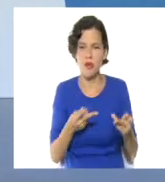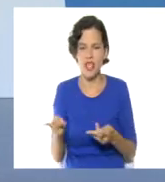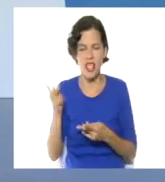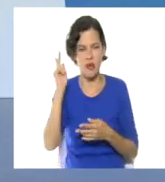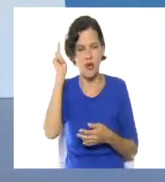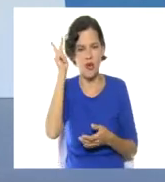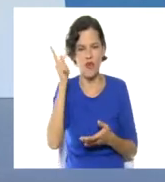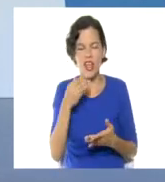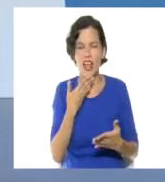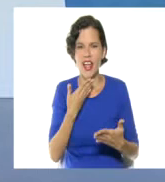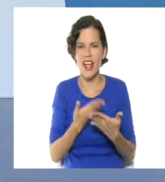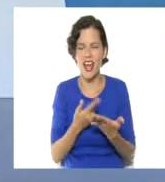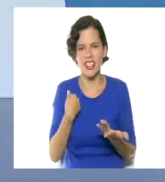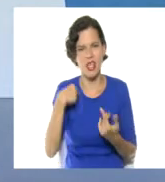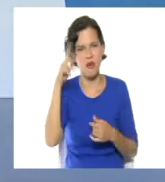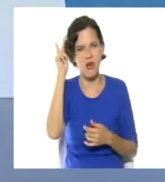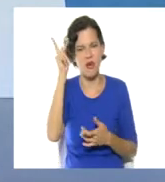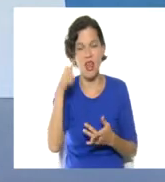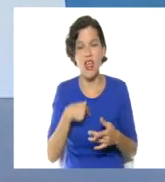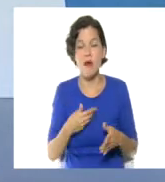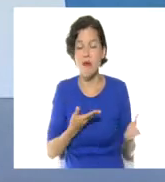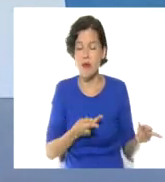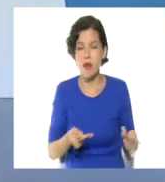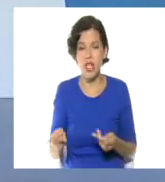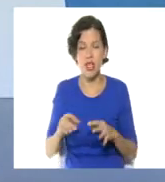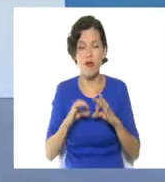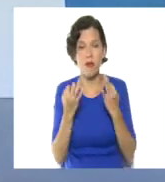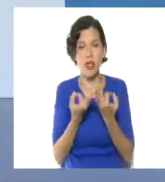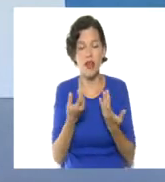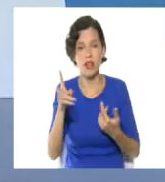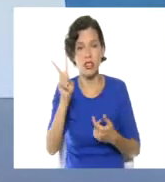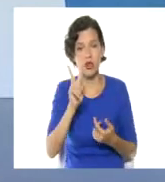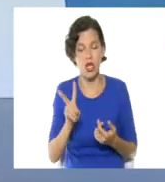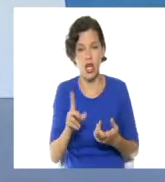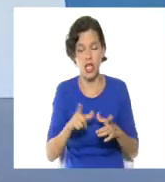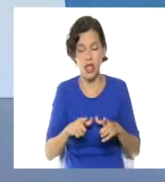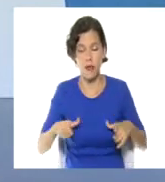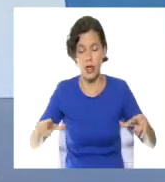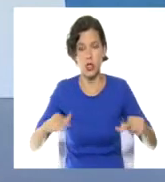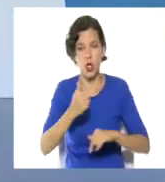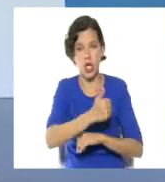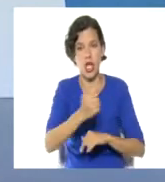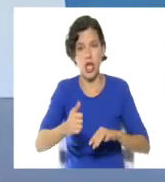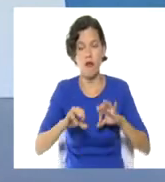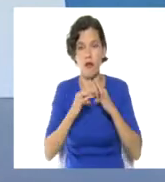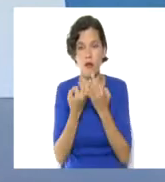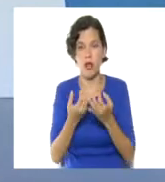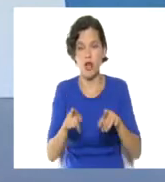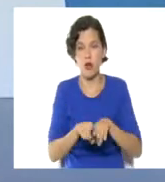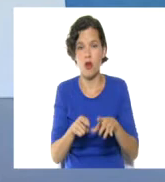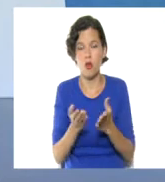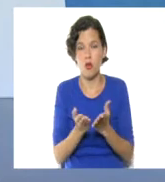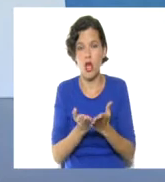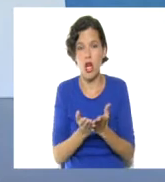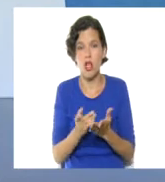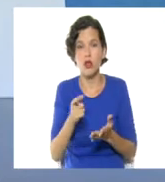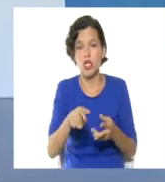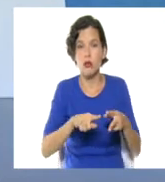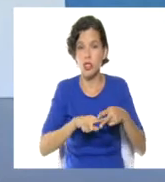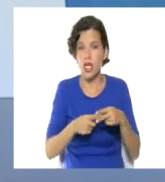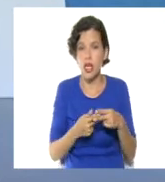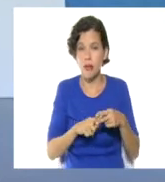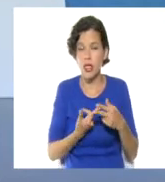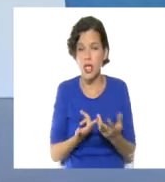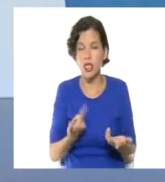Jenny. Gracias, Heiler. Bienvenida, familia venezolana, a este su espacio de Cada Familia en Escuela, donde les brindamos esas estrategias